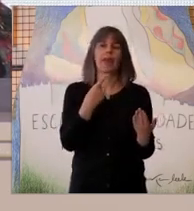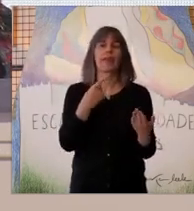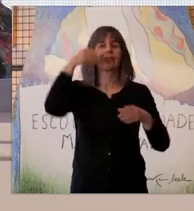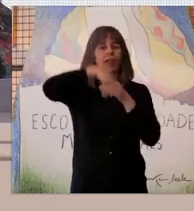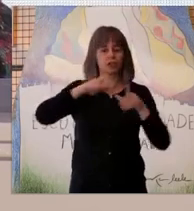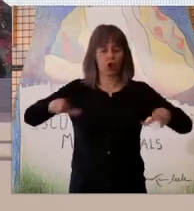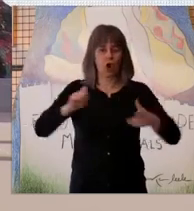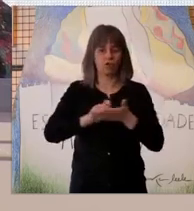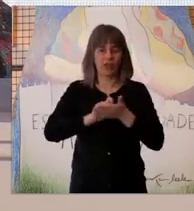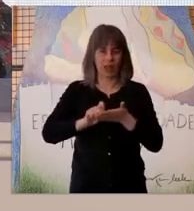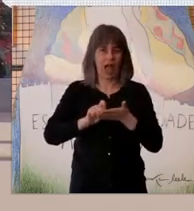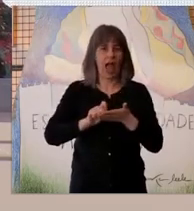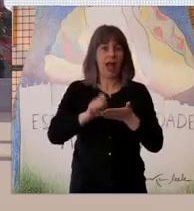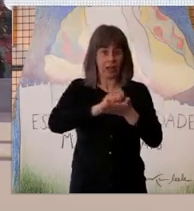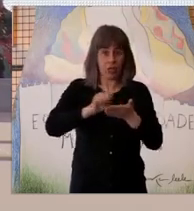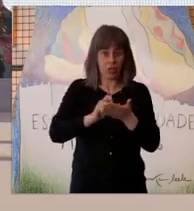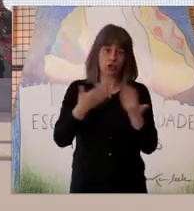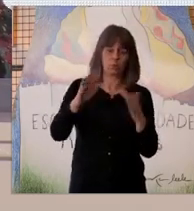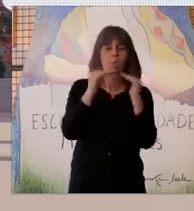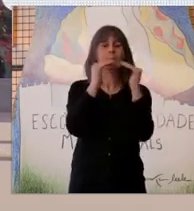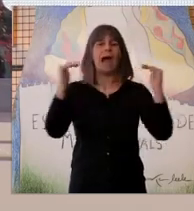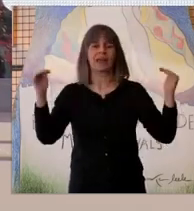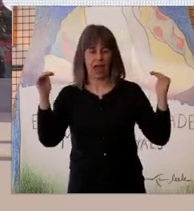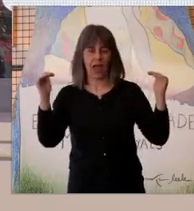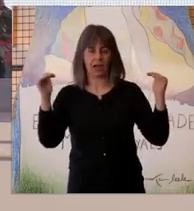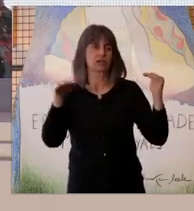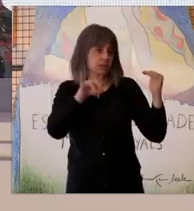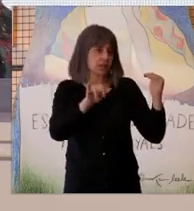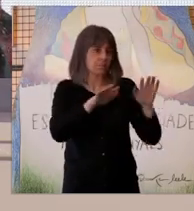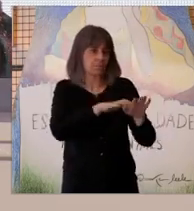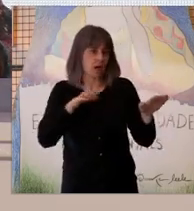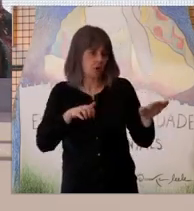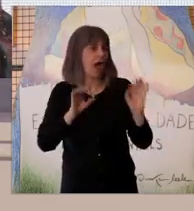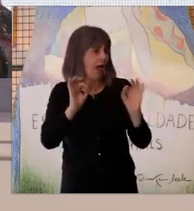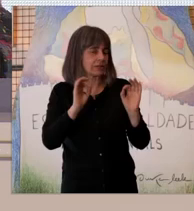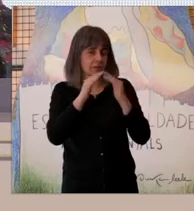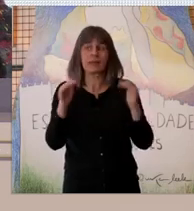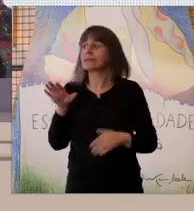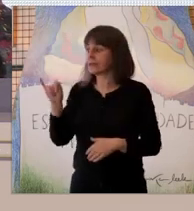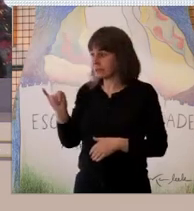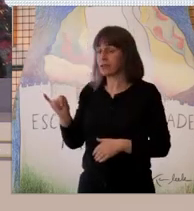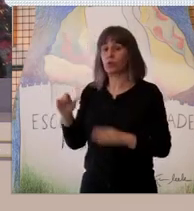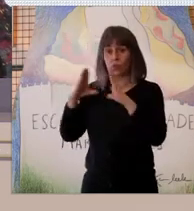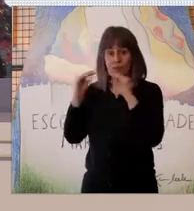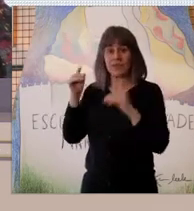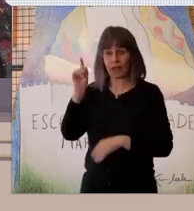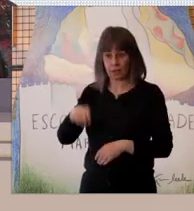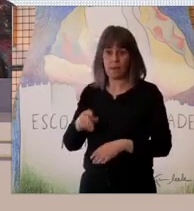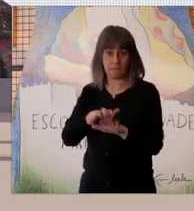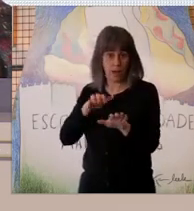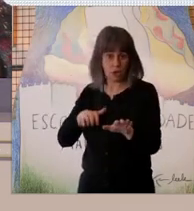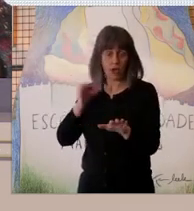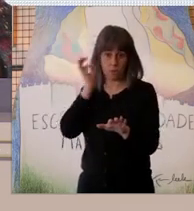efectivamente las relaciones son mayoritariamente femeninas y las universidades también pero qué pasa